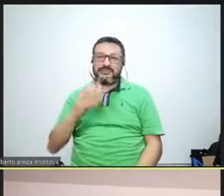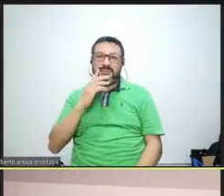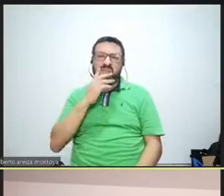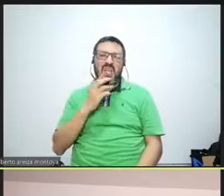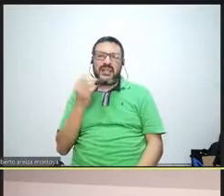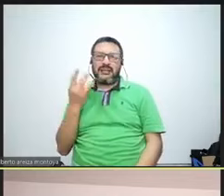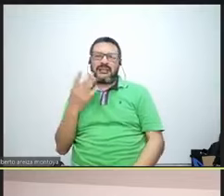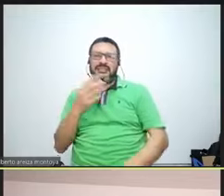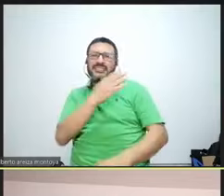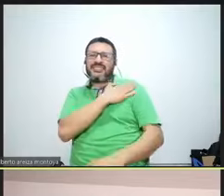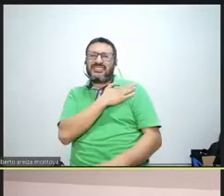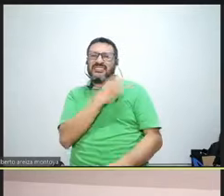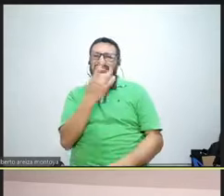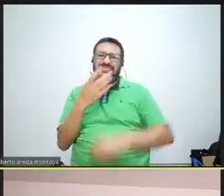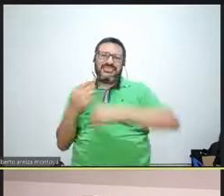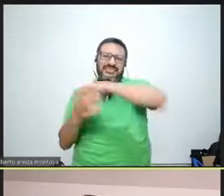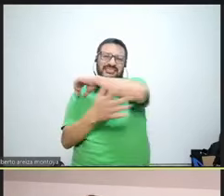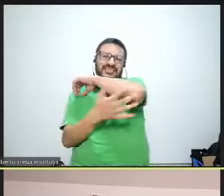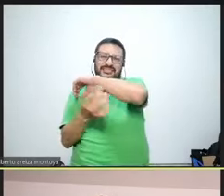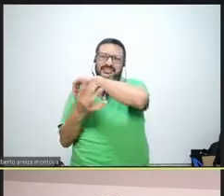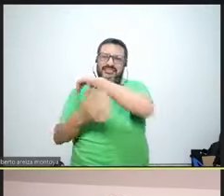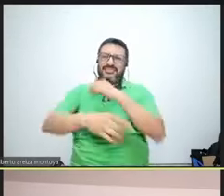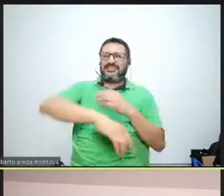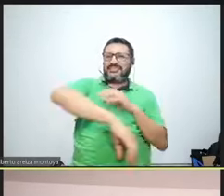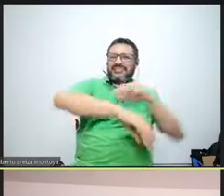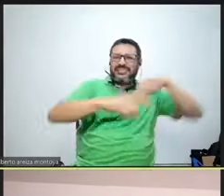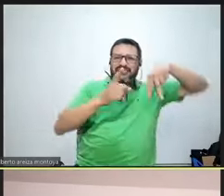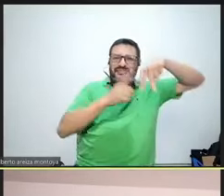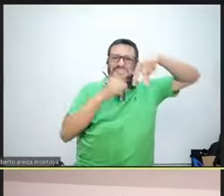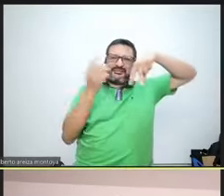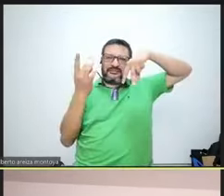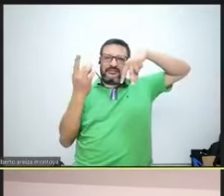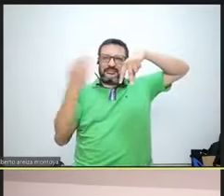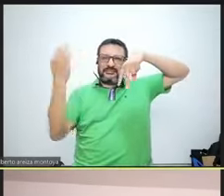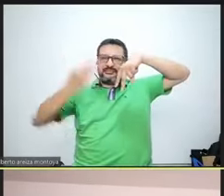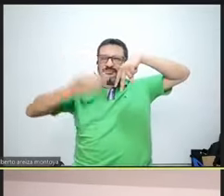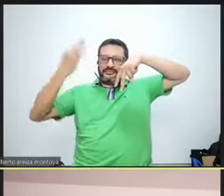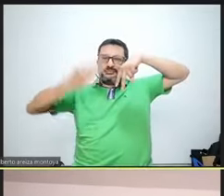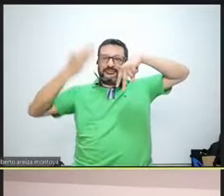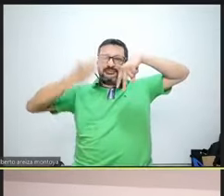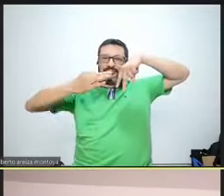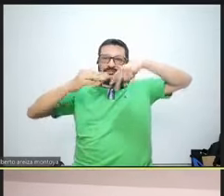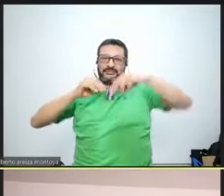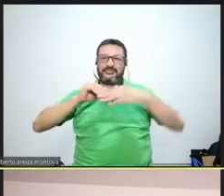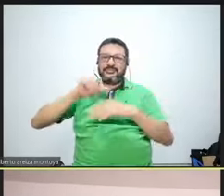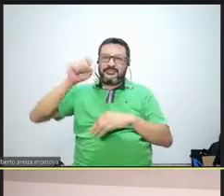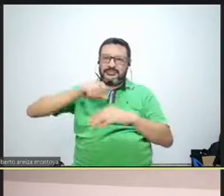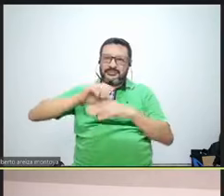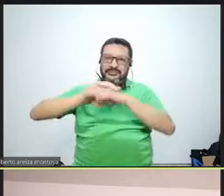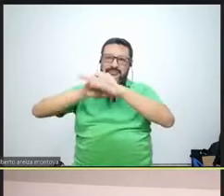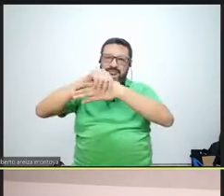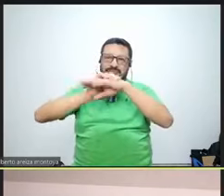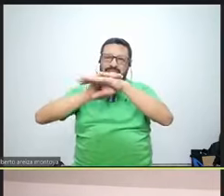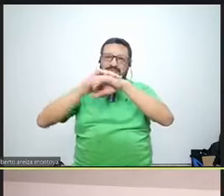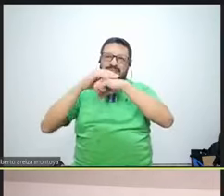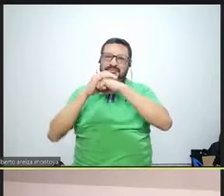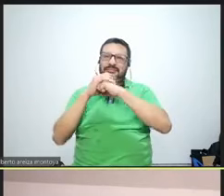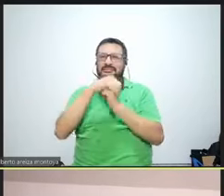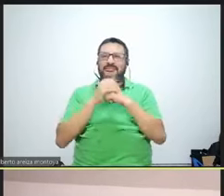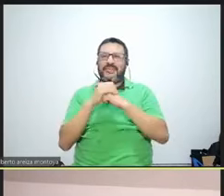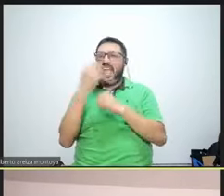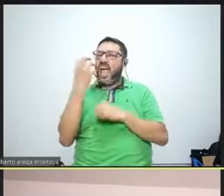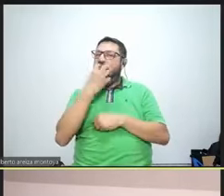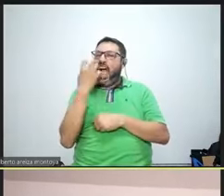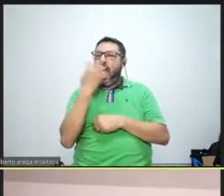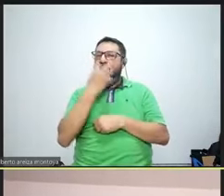el hombro, que es que no, ya no me duele el hombro sino la rodilla, que ya no, siempre necesitábamos algo. O sea, así sea un poquito de crema caliente,